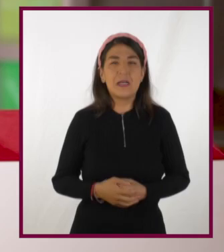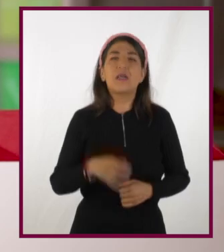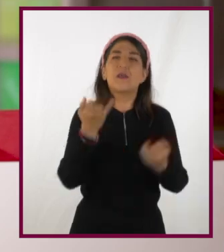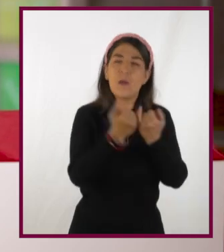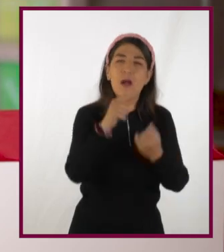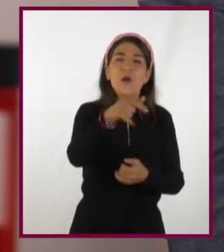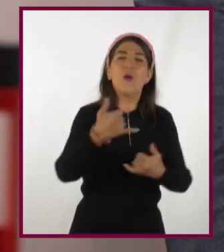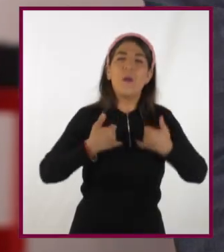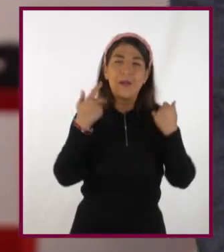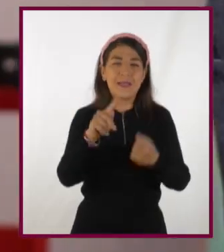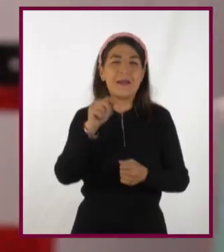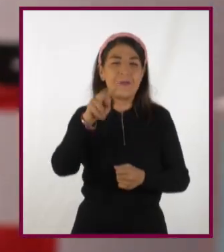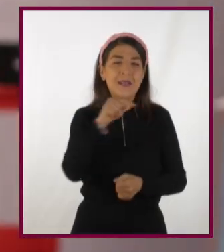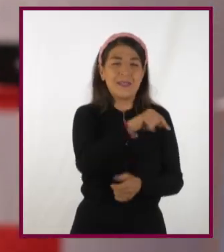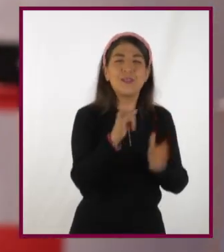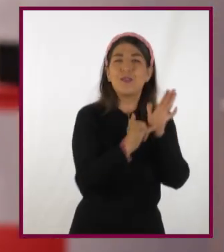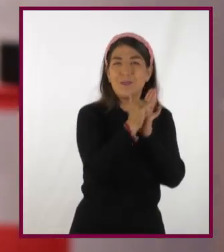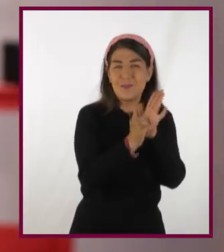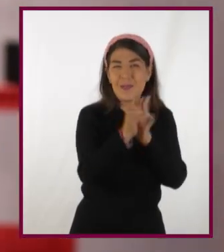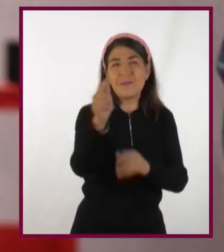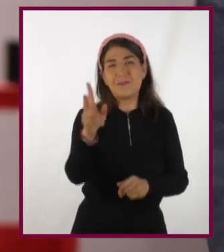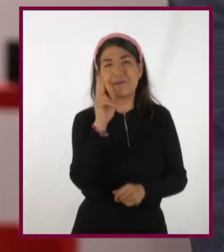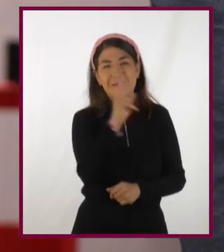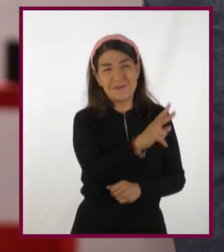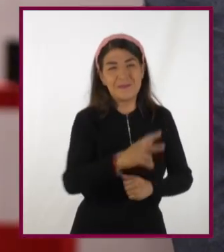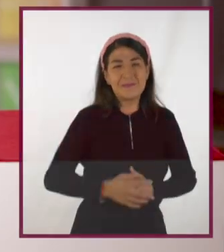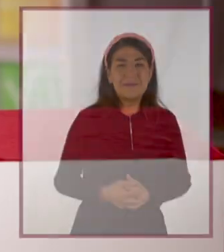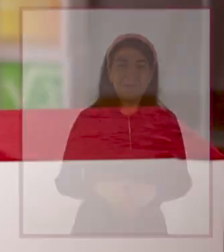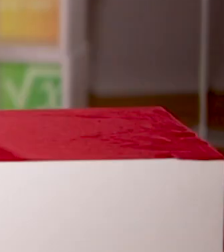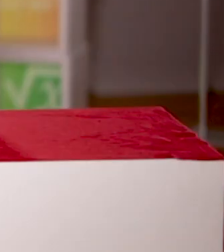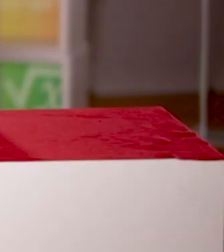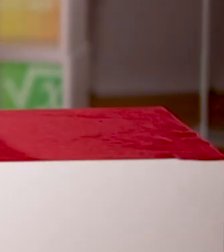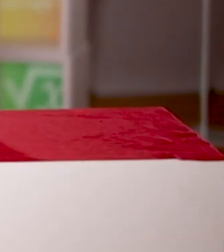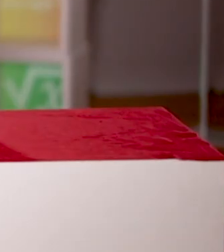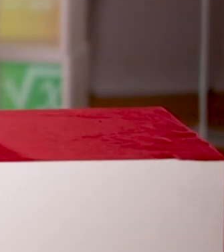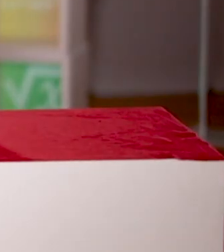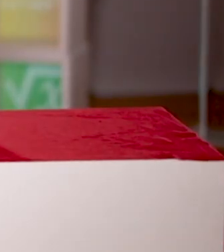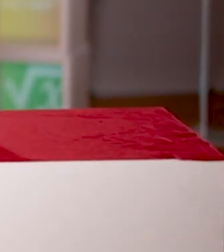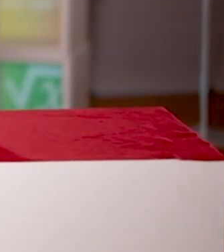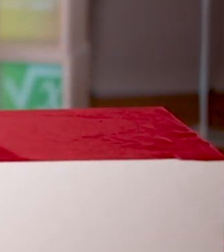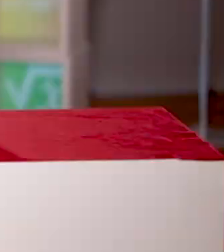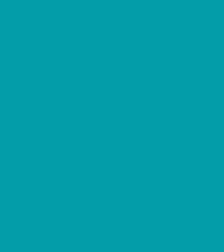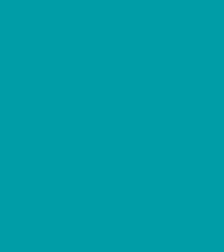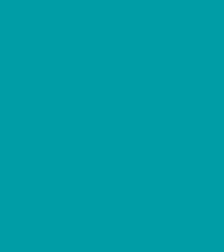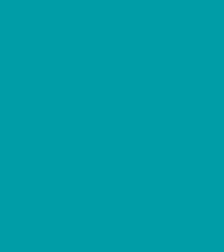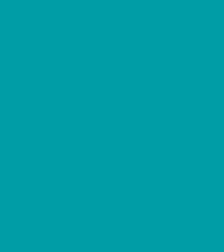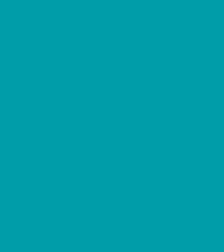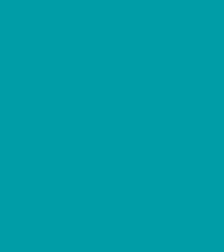los programas de Jóvenes en TV en nuestro canal de YouTube. Adiós.